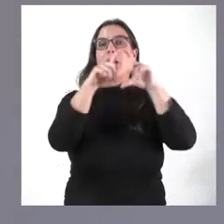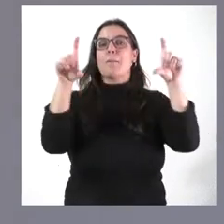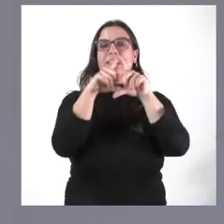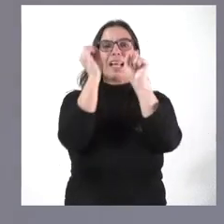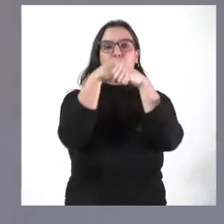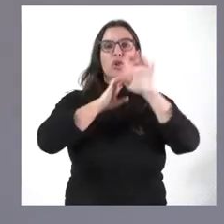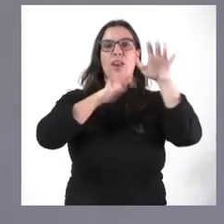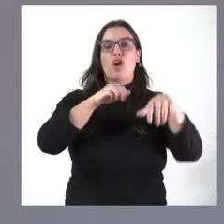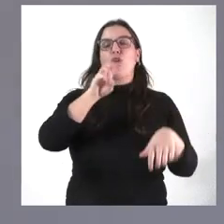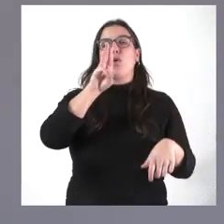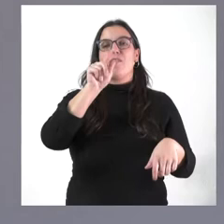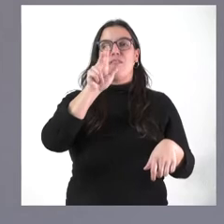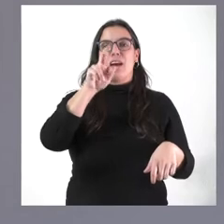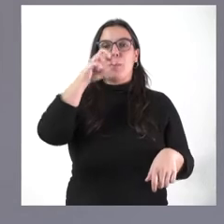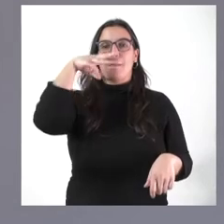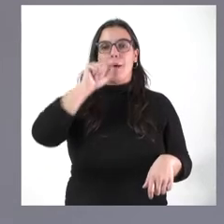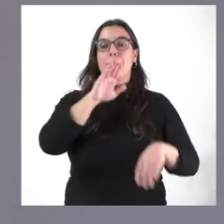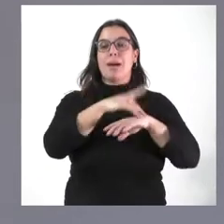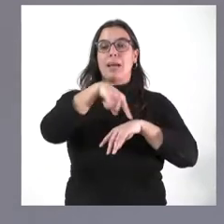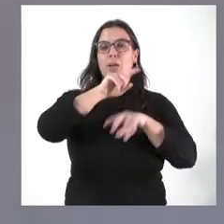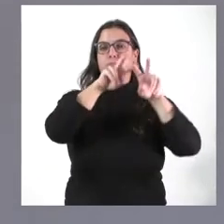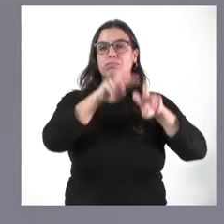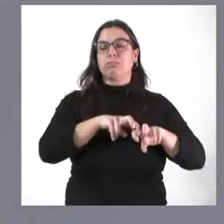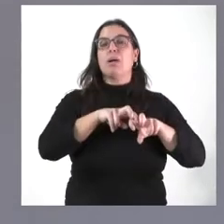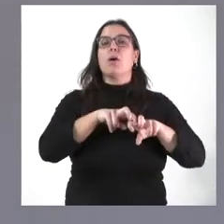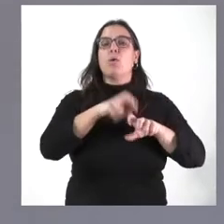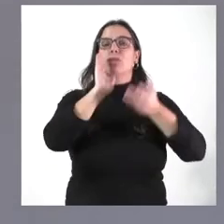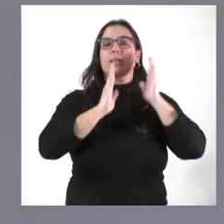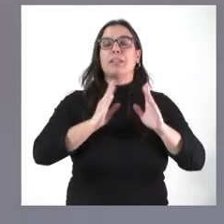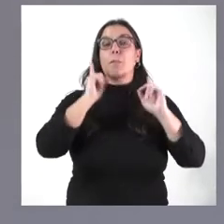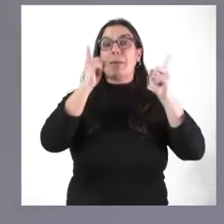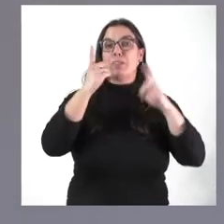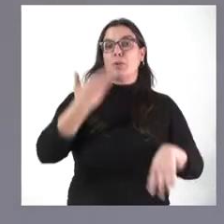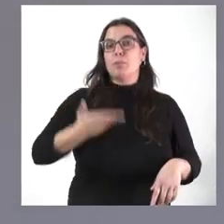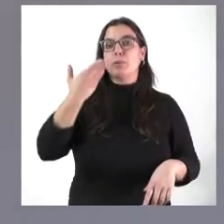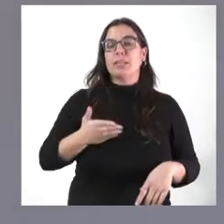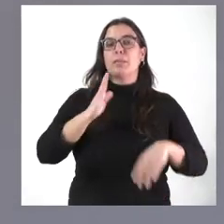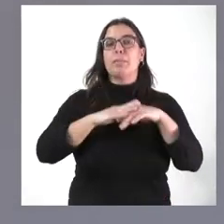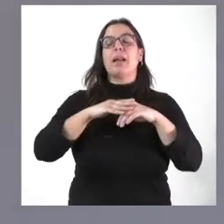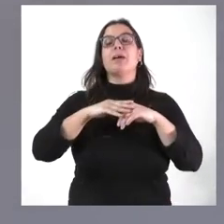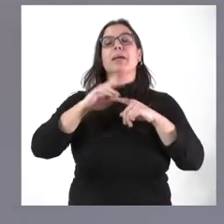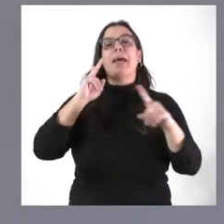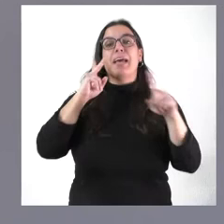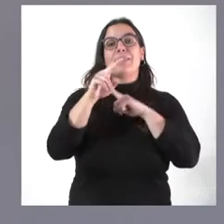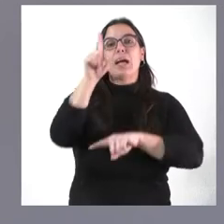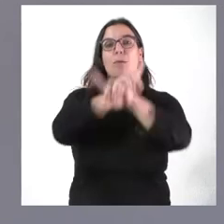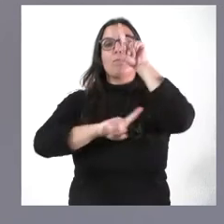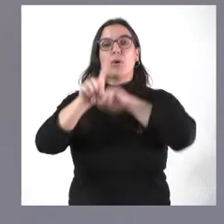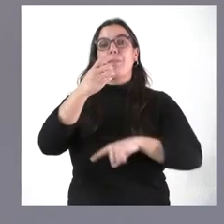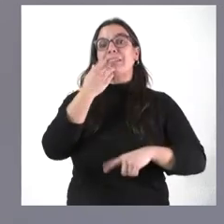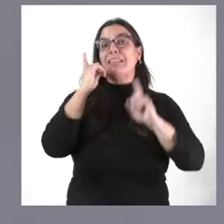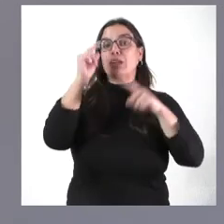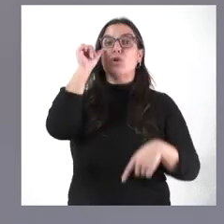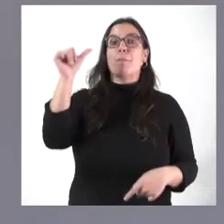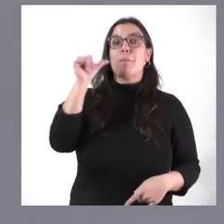farma para desarrollo en tratamiento preventivo muy relevante para evitar las complicaciones hiperten en el caso de embarazos